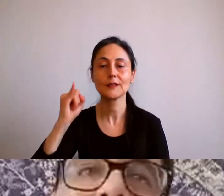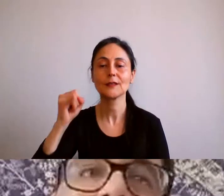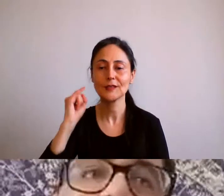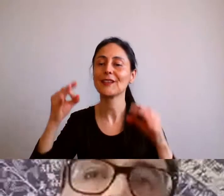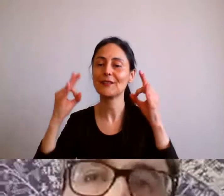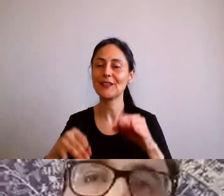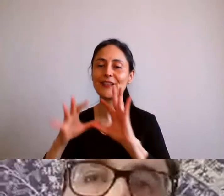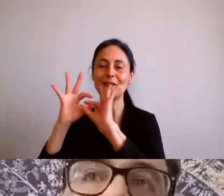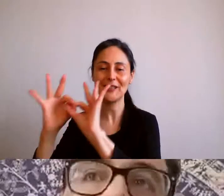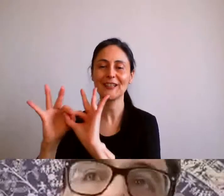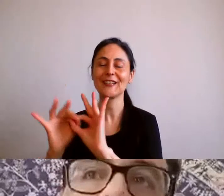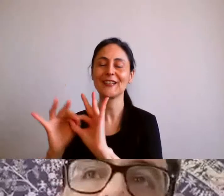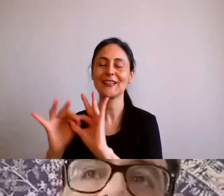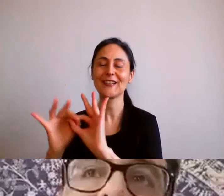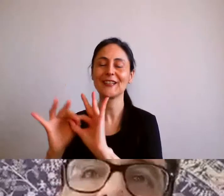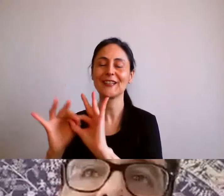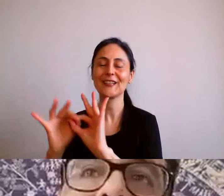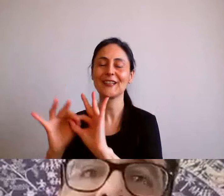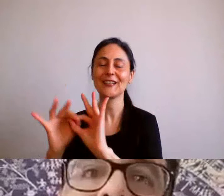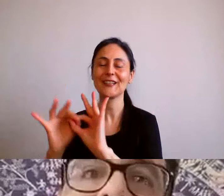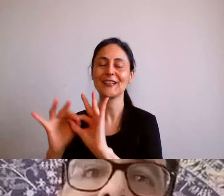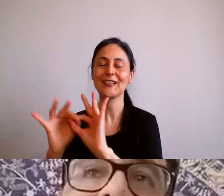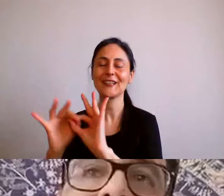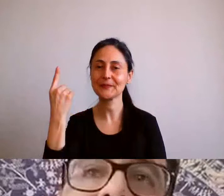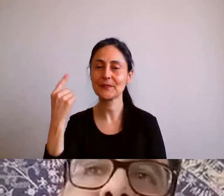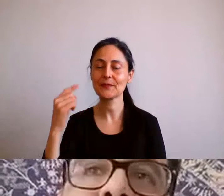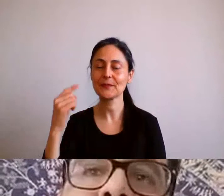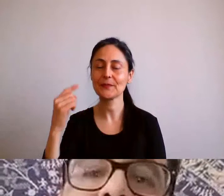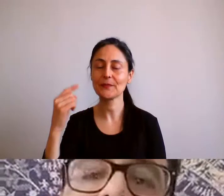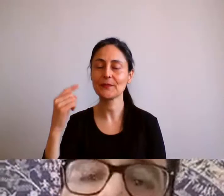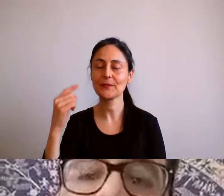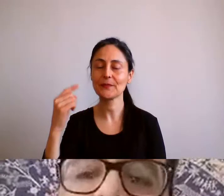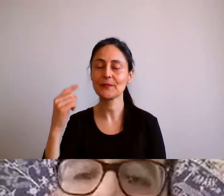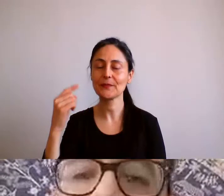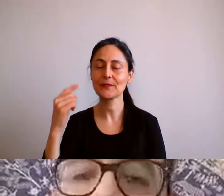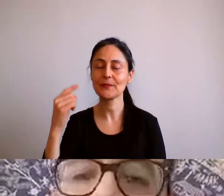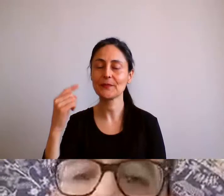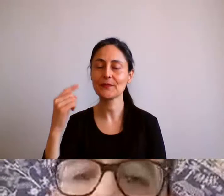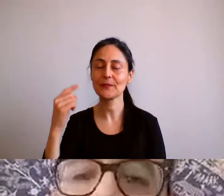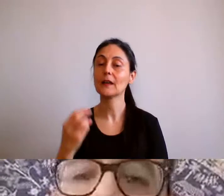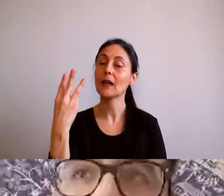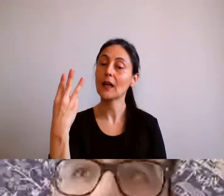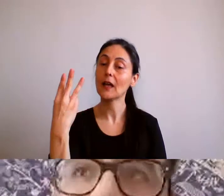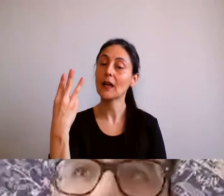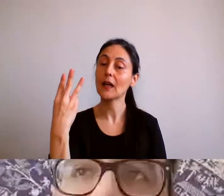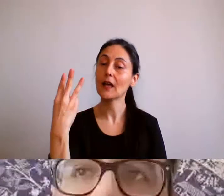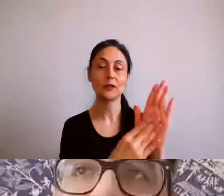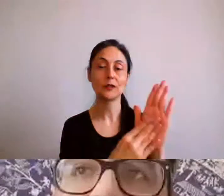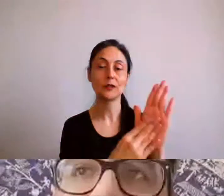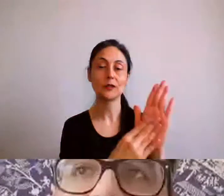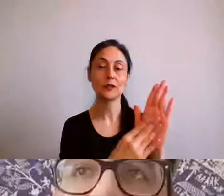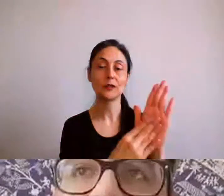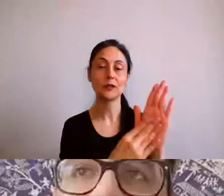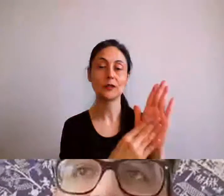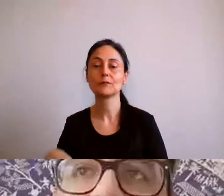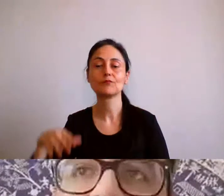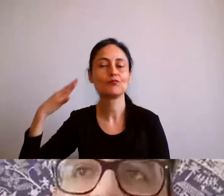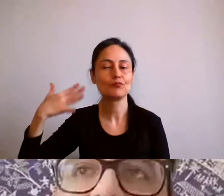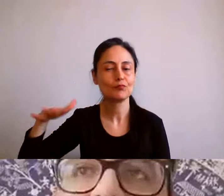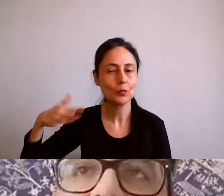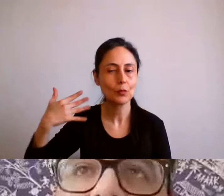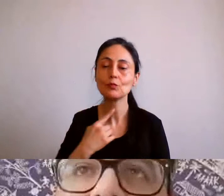Pues. Primero, quiero felicitar a los tres expositores de esta tarde, que me parece muy interesante los tres